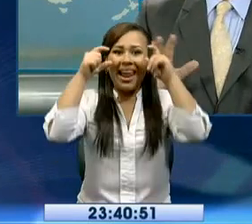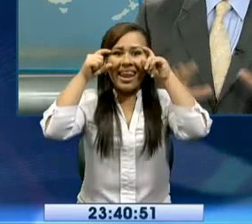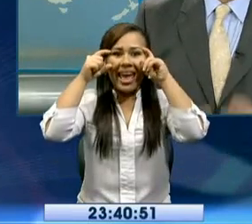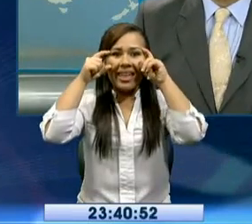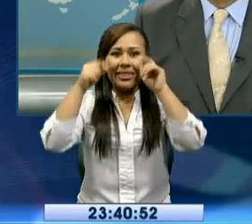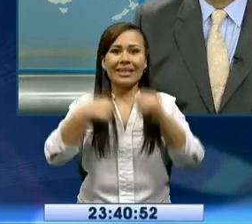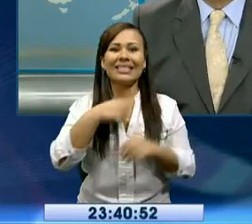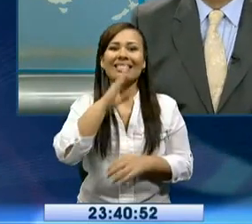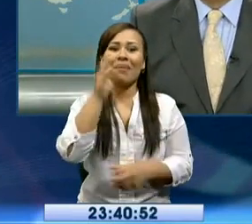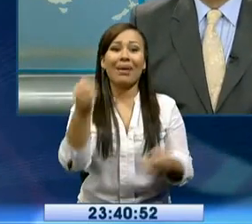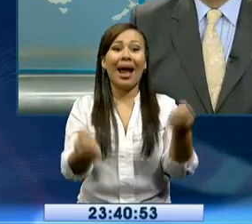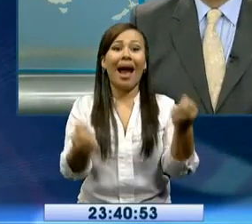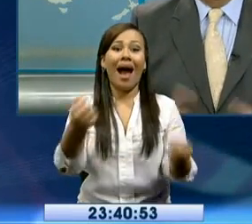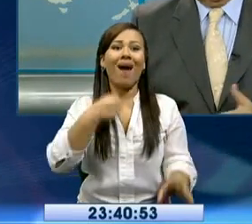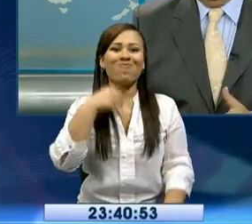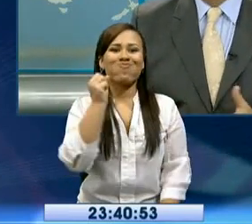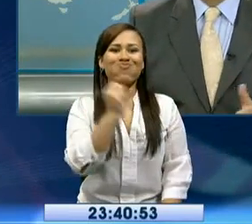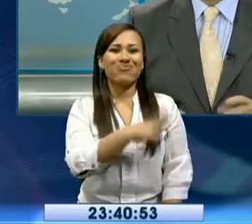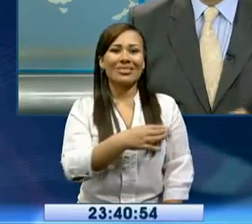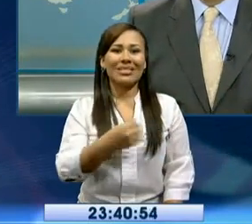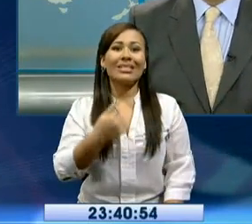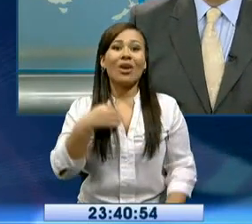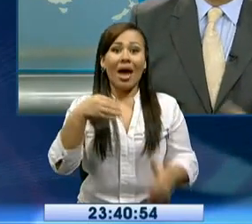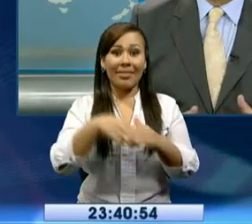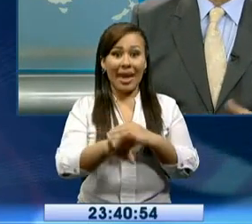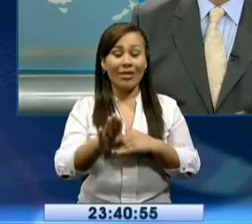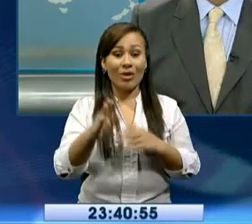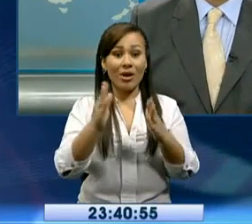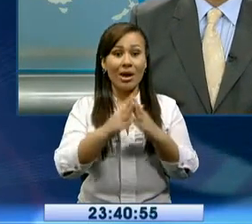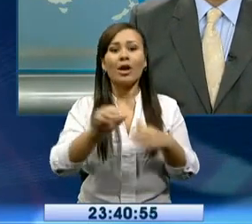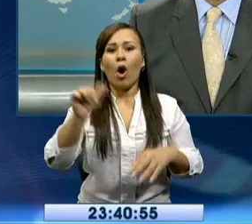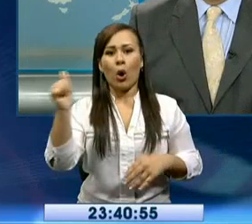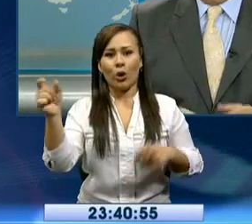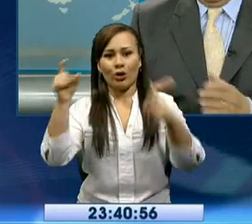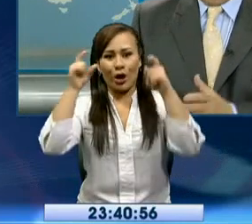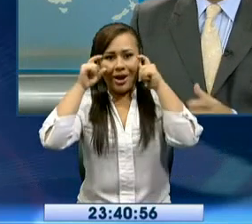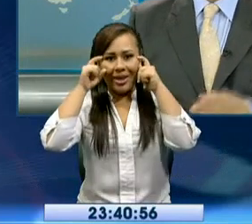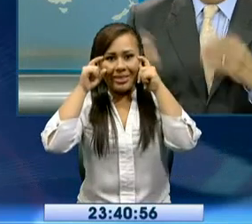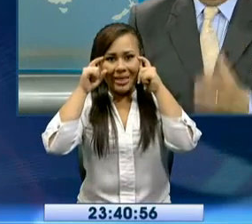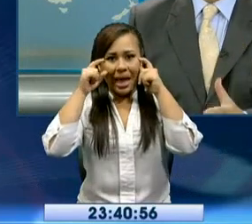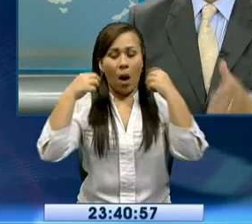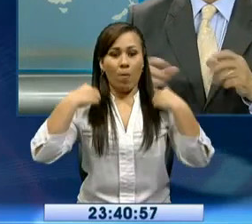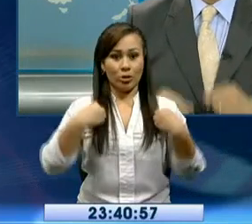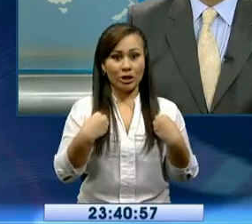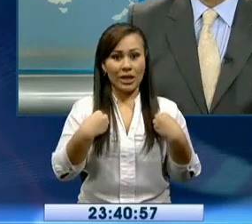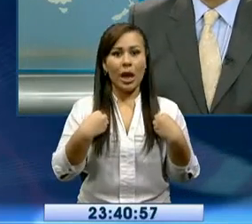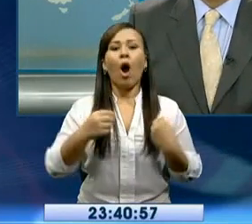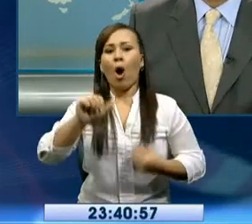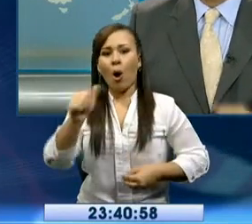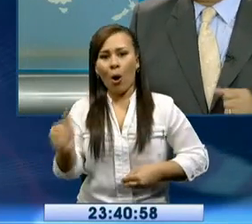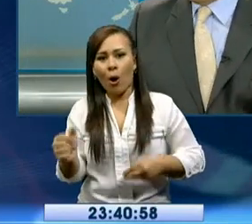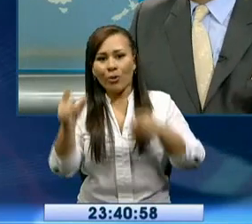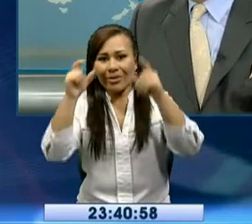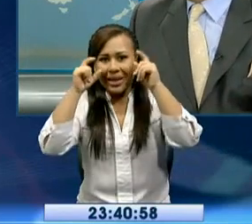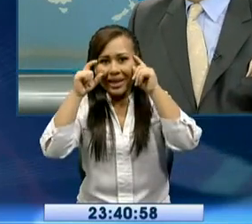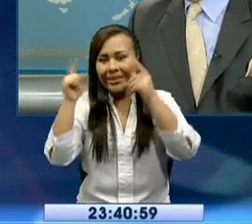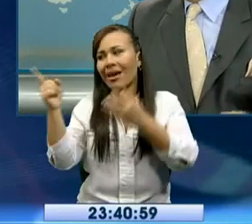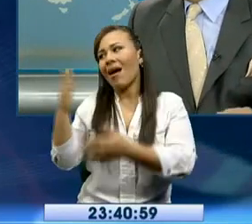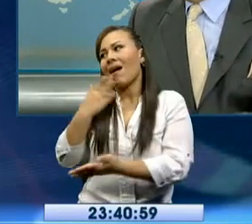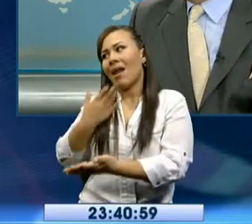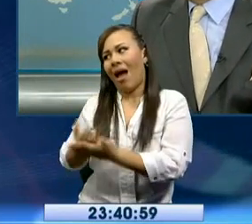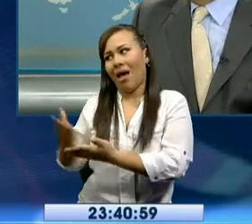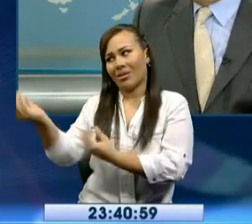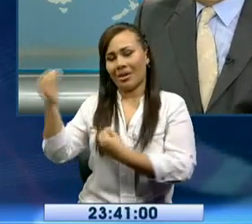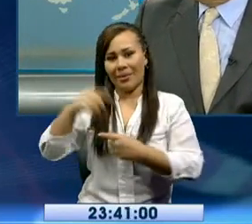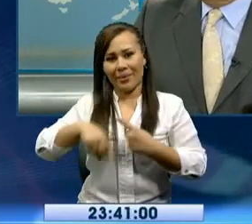el carro. Y uso lentes adentro de mi casa, otros lentes. Entonces, para la mochila, otros lentes. Reinaldo, muchas gracias por haber